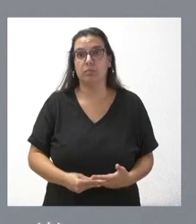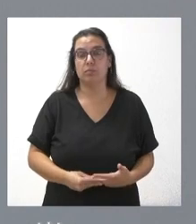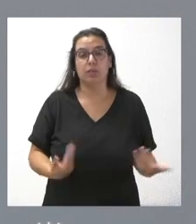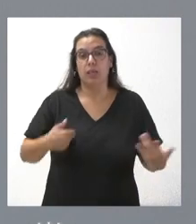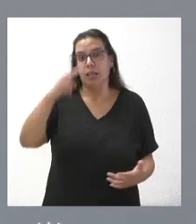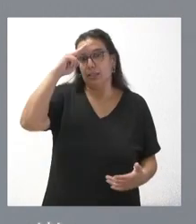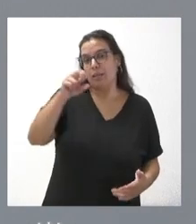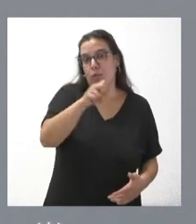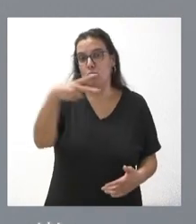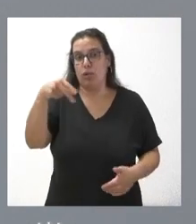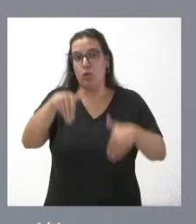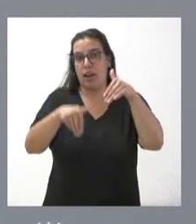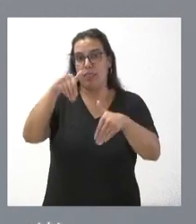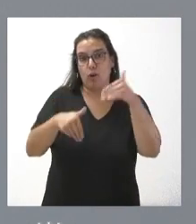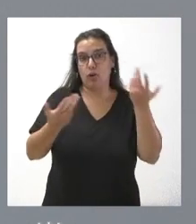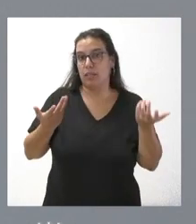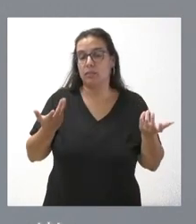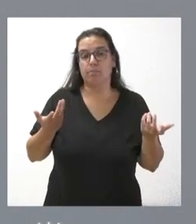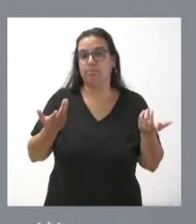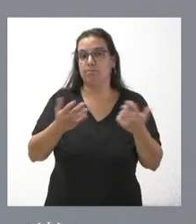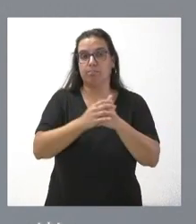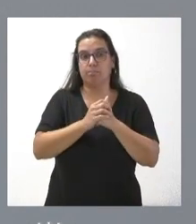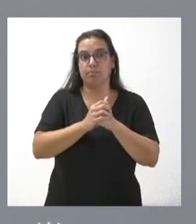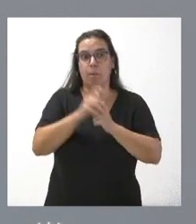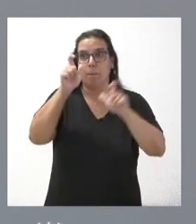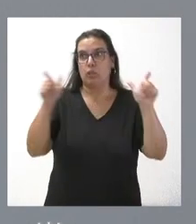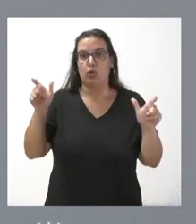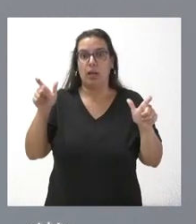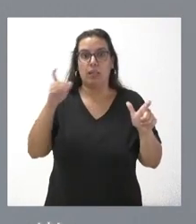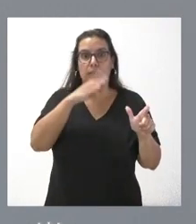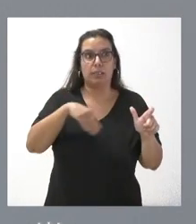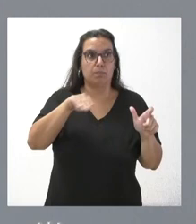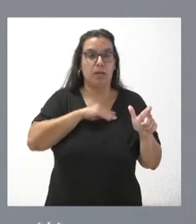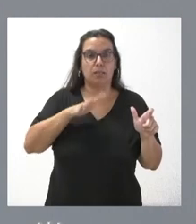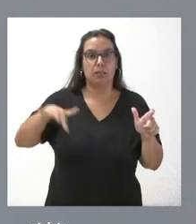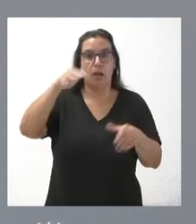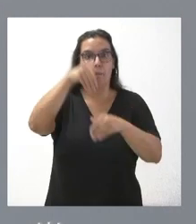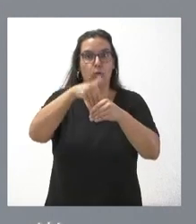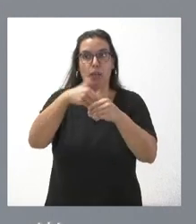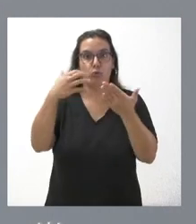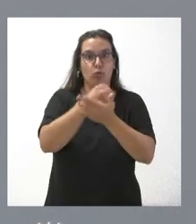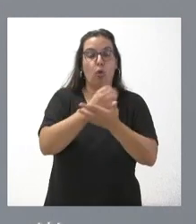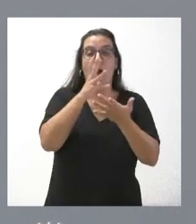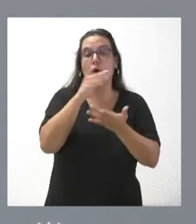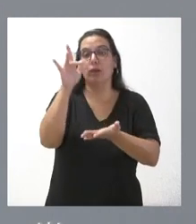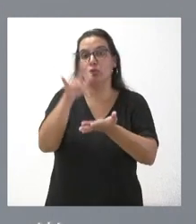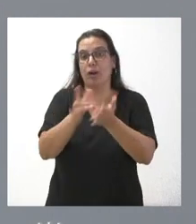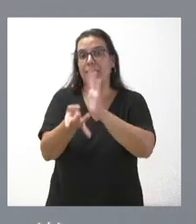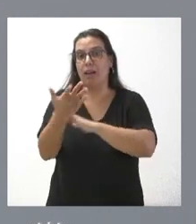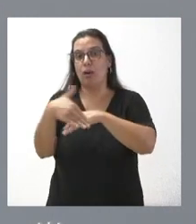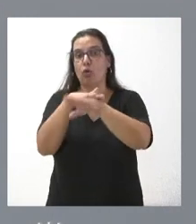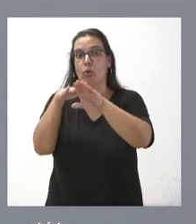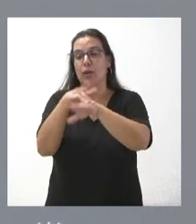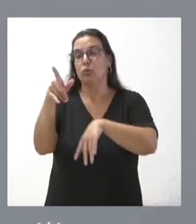el resultado electoral, la votación que realizaron el conjunto de los ciudadanos. Ahora toca conformar Gobierno. Me preguntaron ustedes